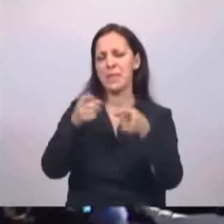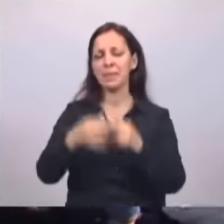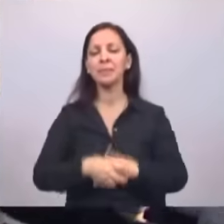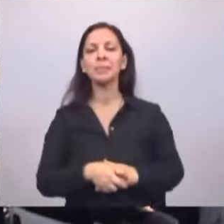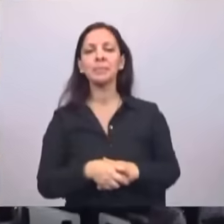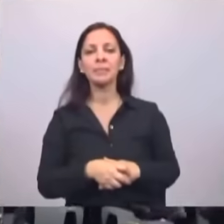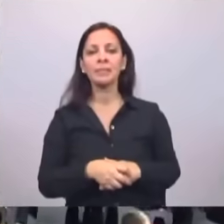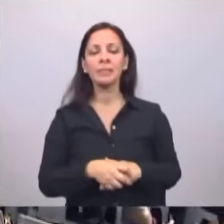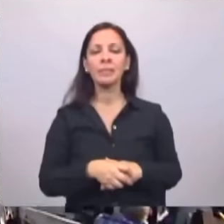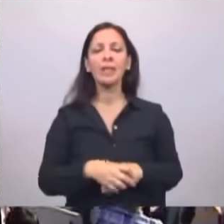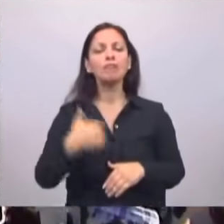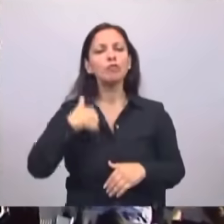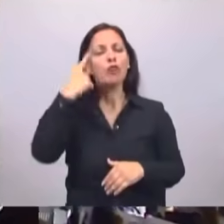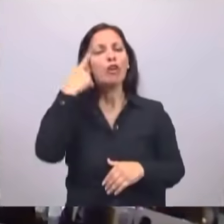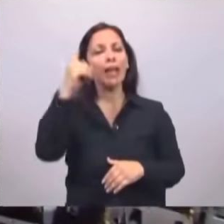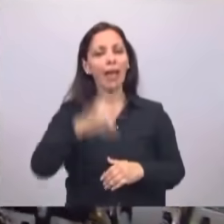yo creo